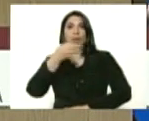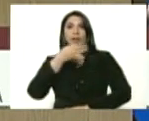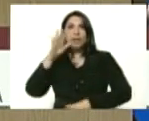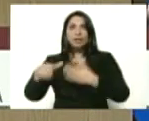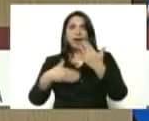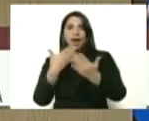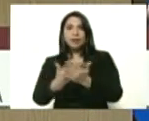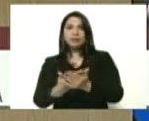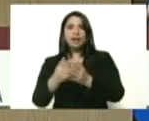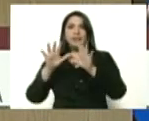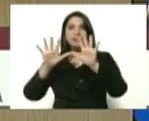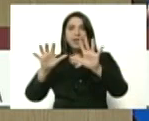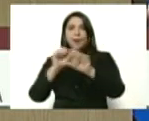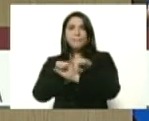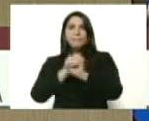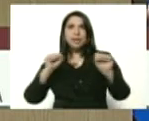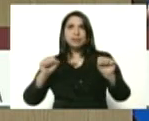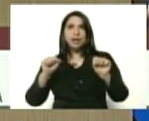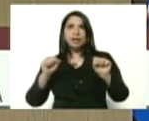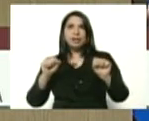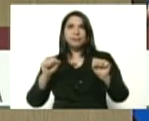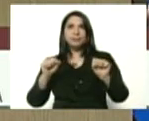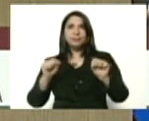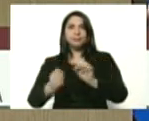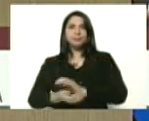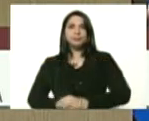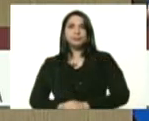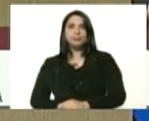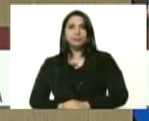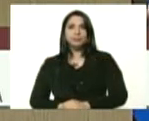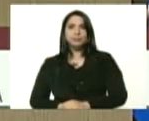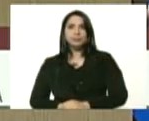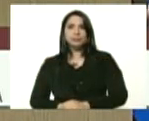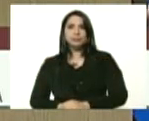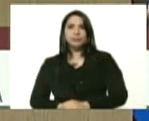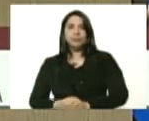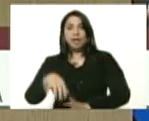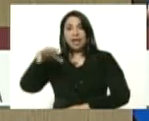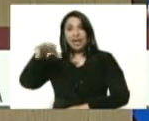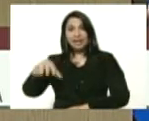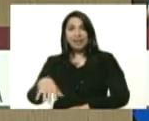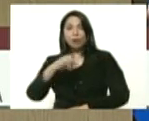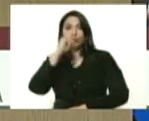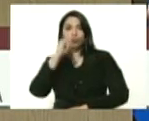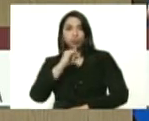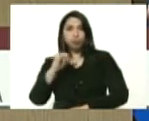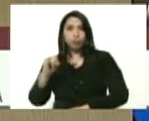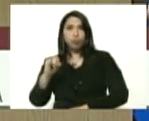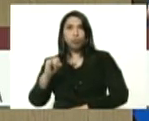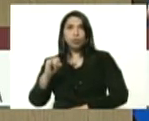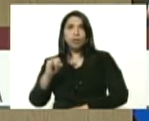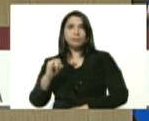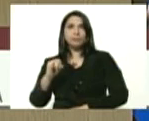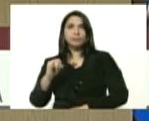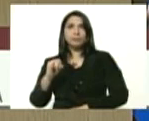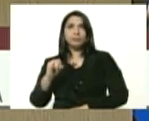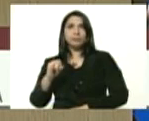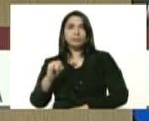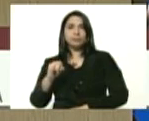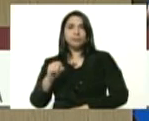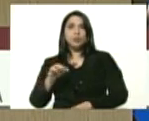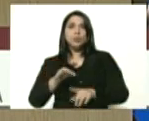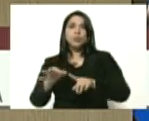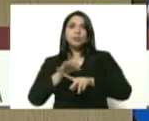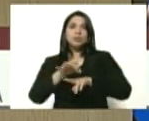hasta las 10 de la mañana, efectivo a partir del día de mañana, en los estados Zulia, municipio Guajira y municipio José